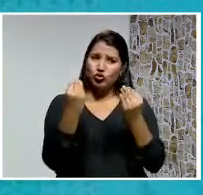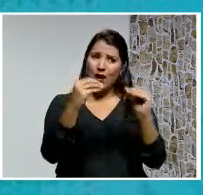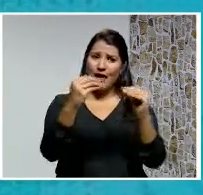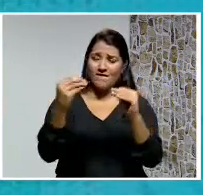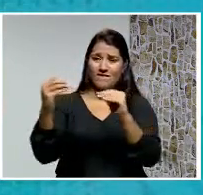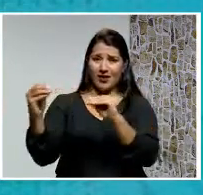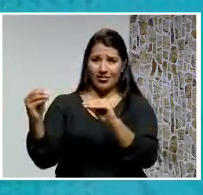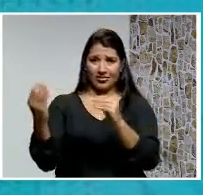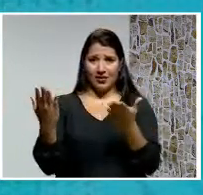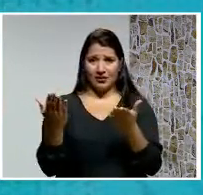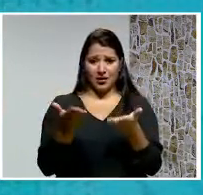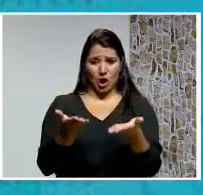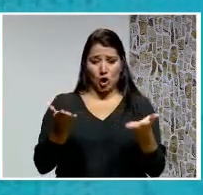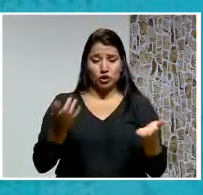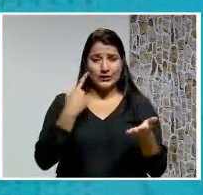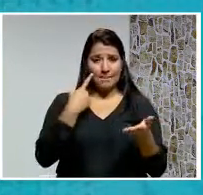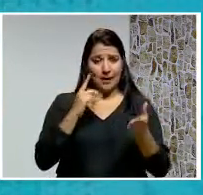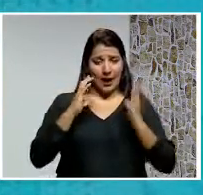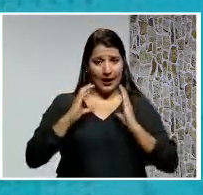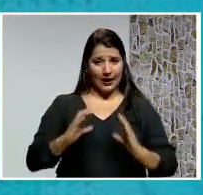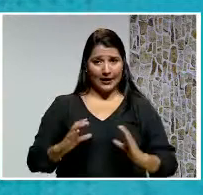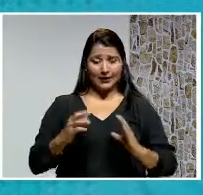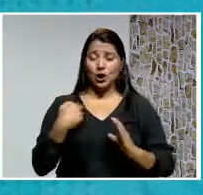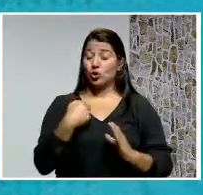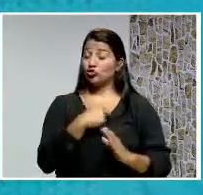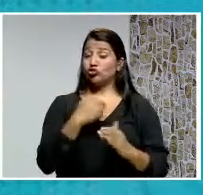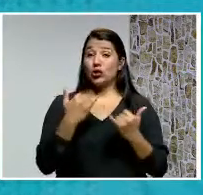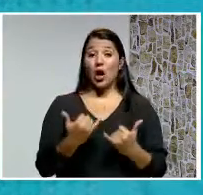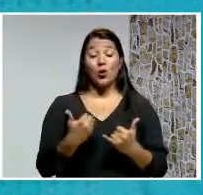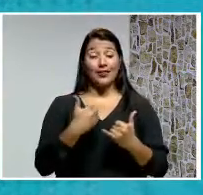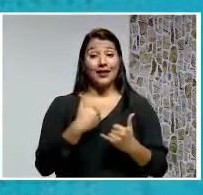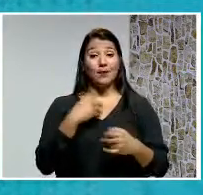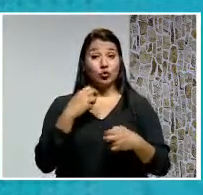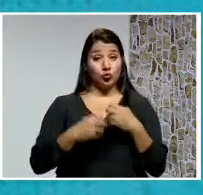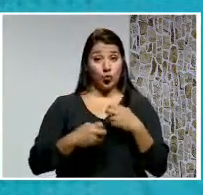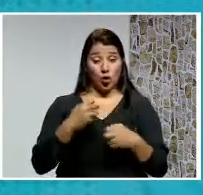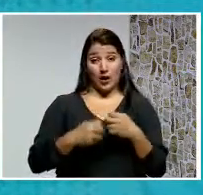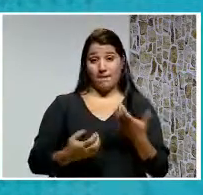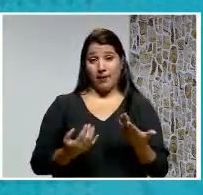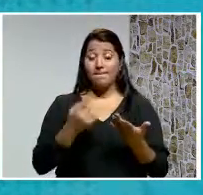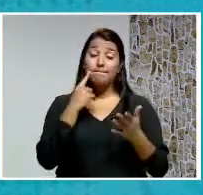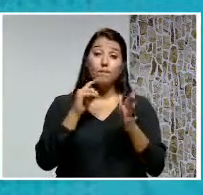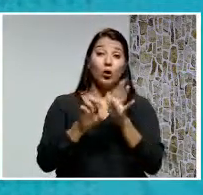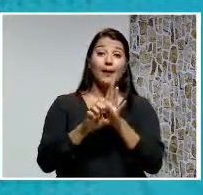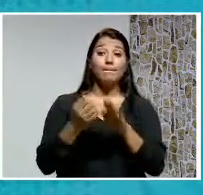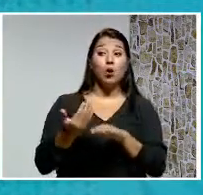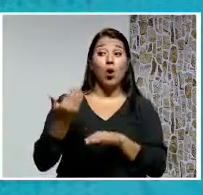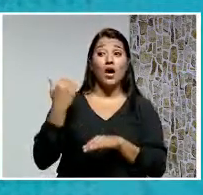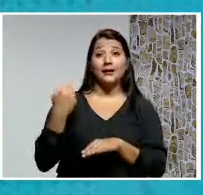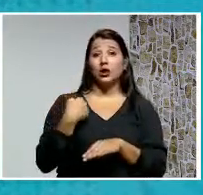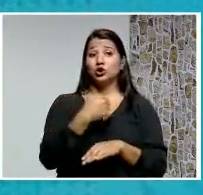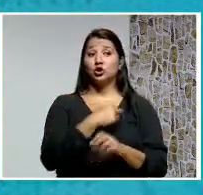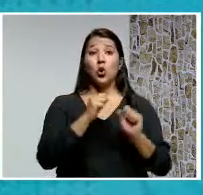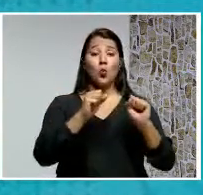clientes. Tenemos inconvenientes que, por ejemplo, antes le podíamos